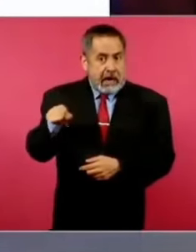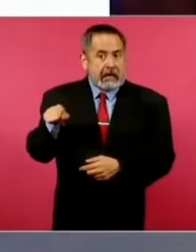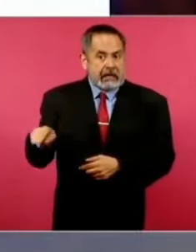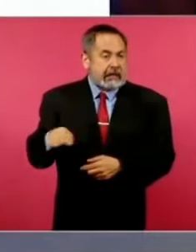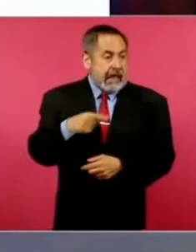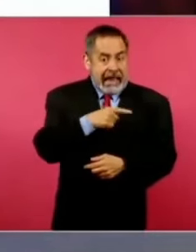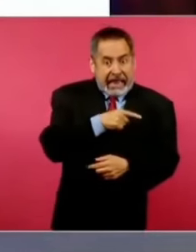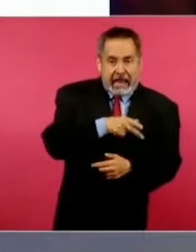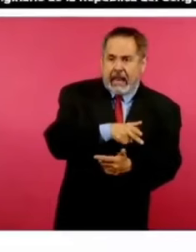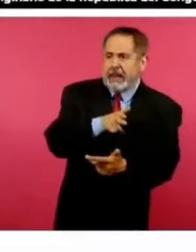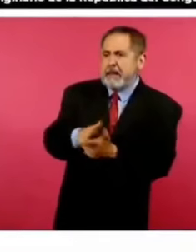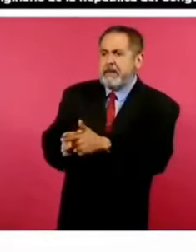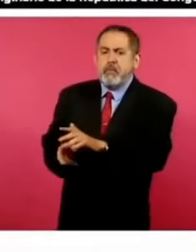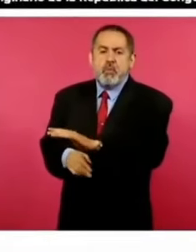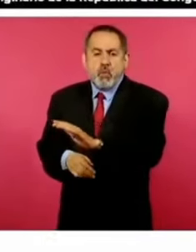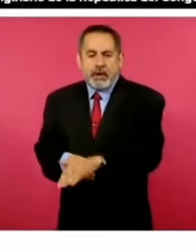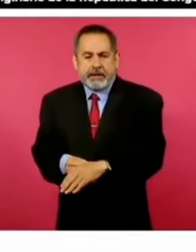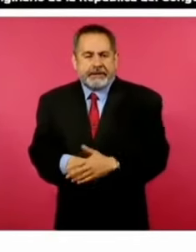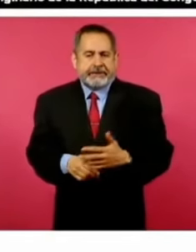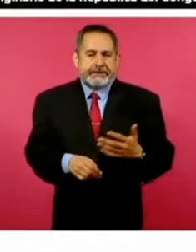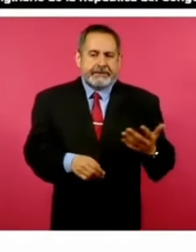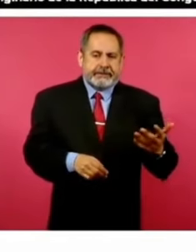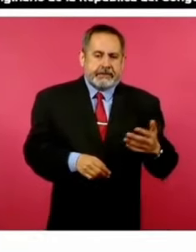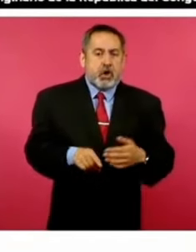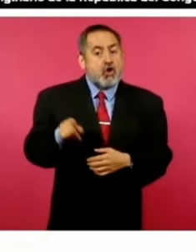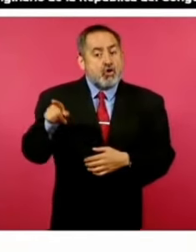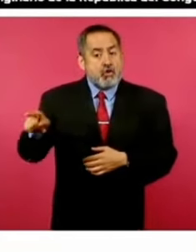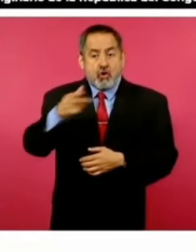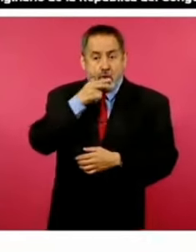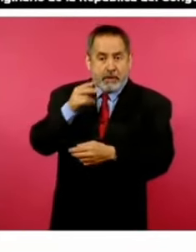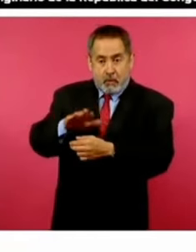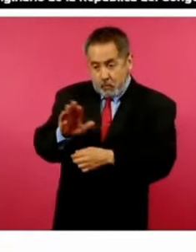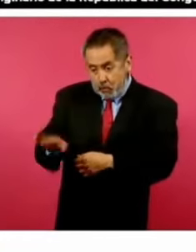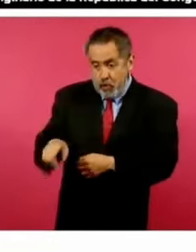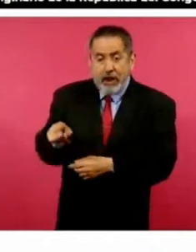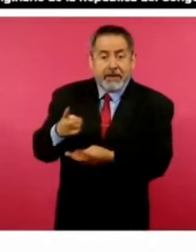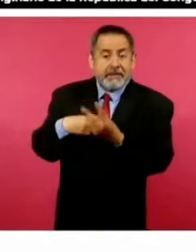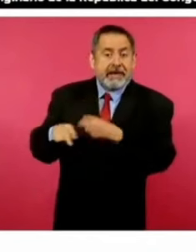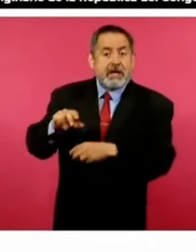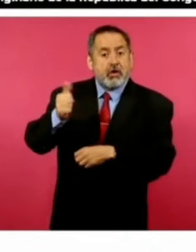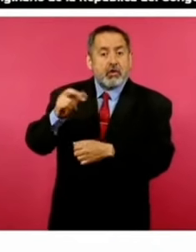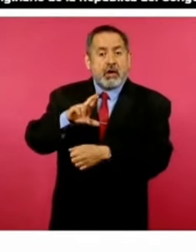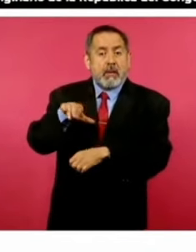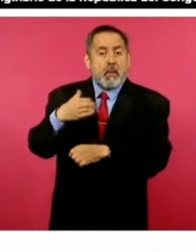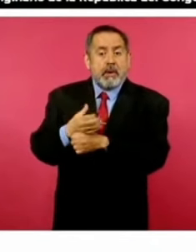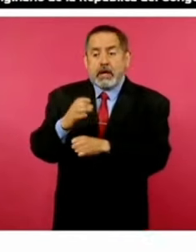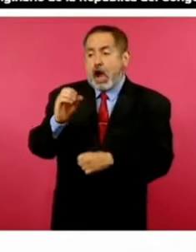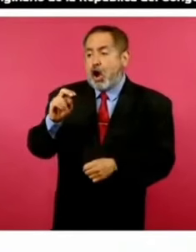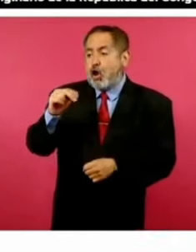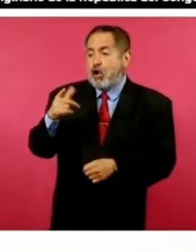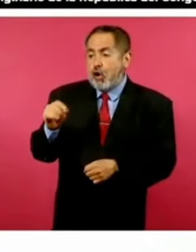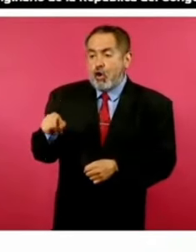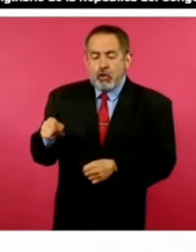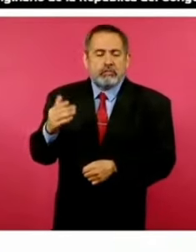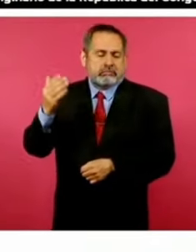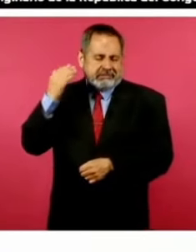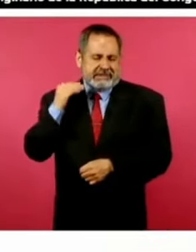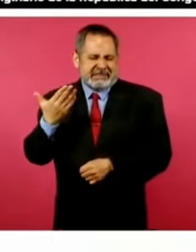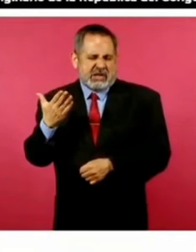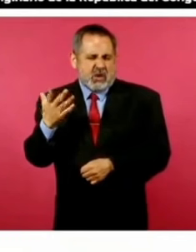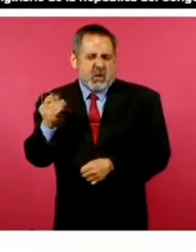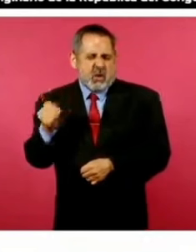Hidalgo originario de la República del del Congo esto ocurrido el 5 de junio eh pasado en Morelia